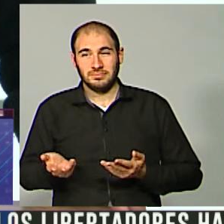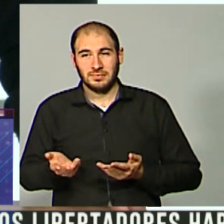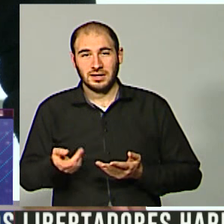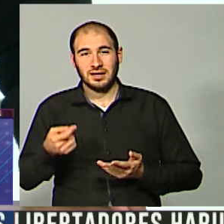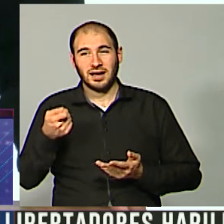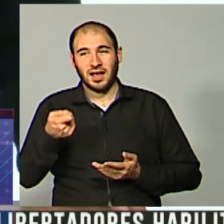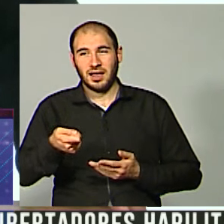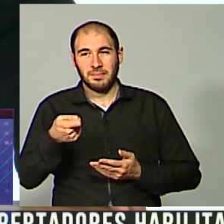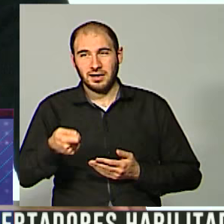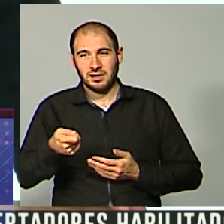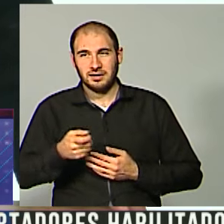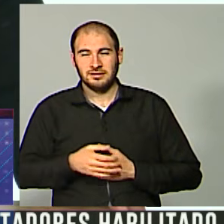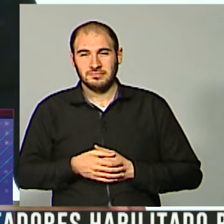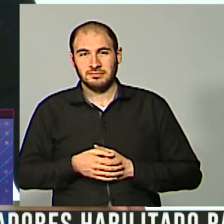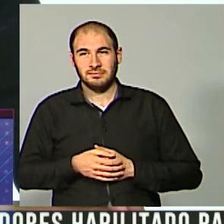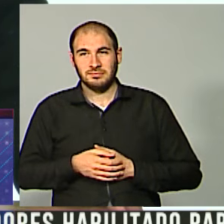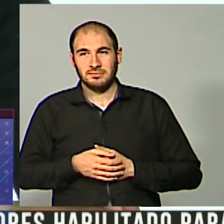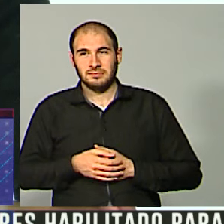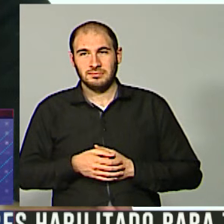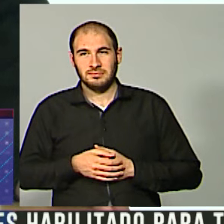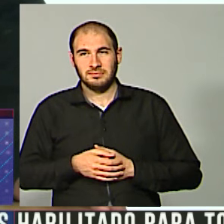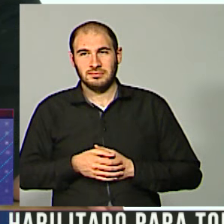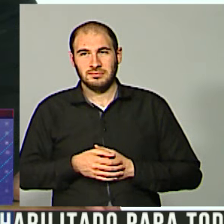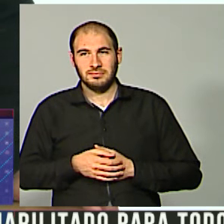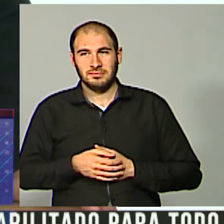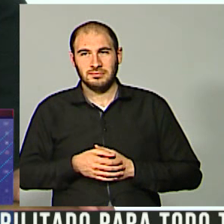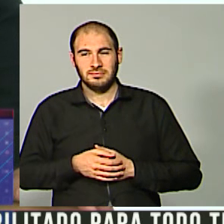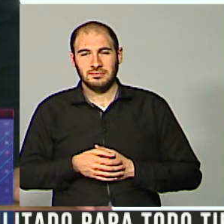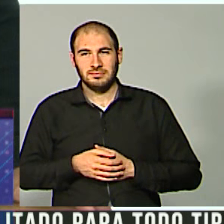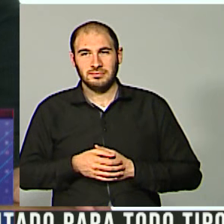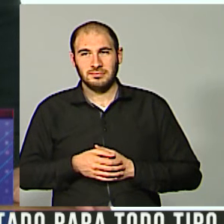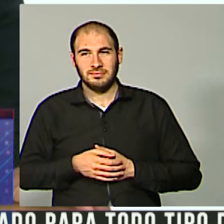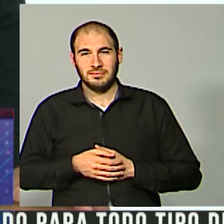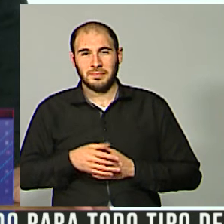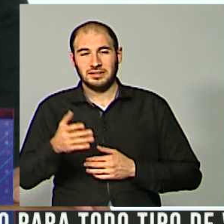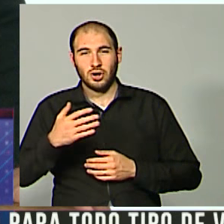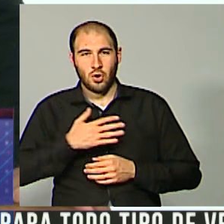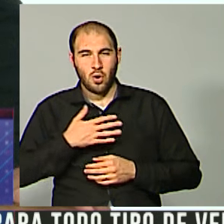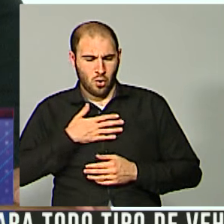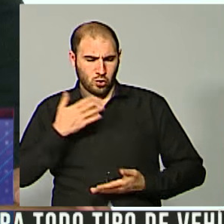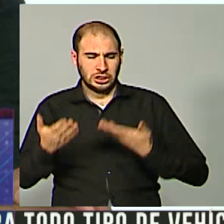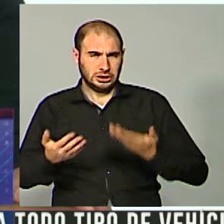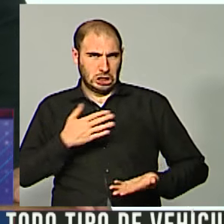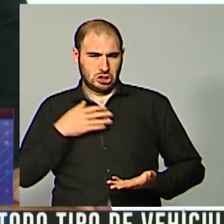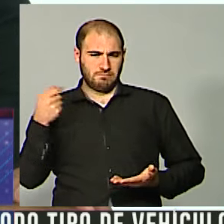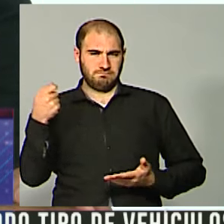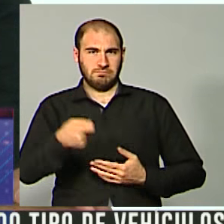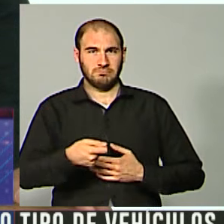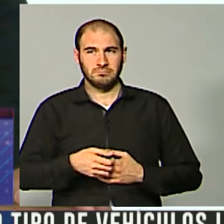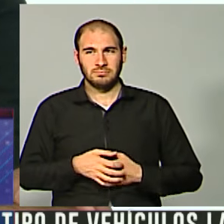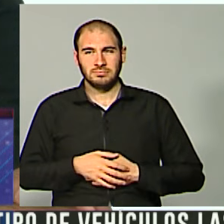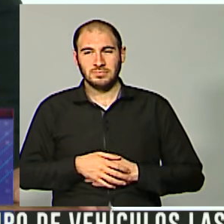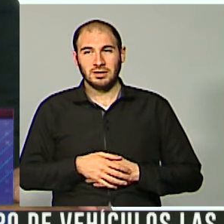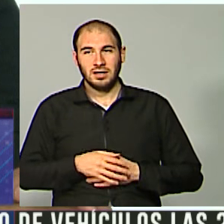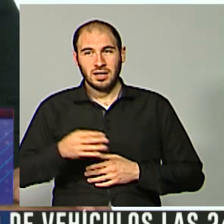crimen realizado, llevado a cabo como justicia por mano propia. Es una